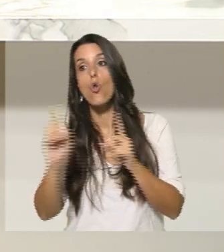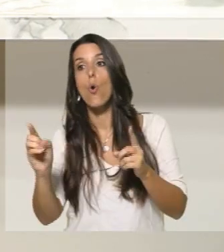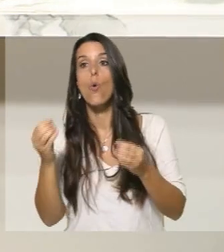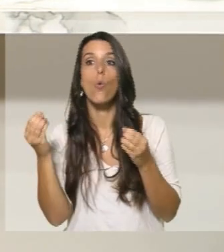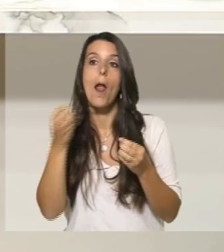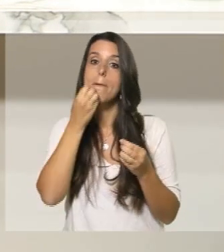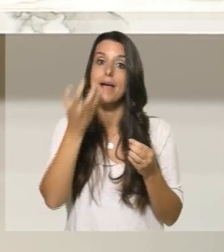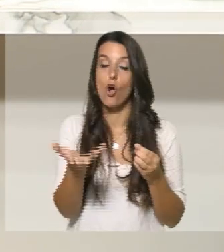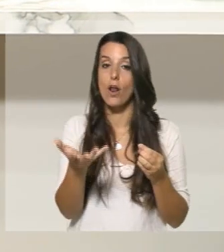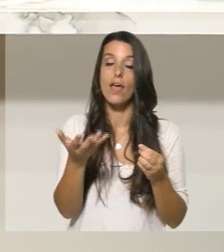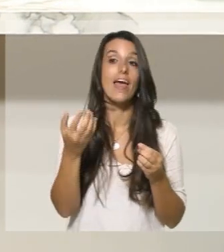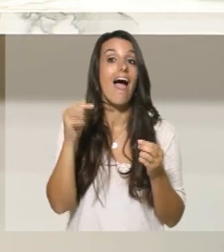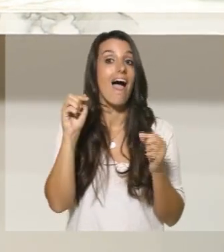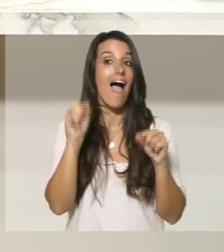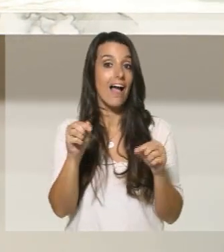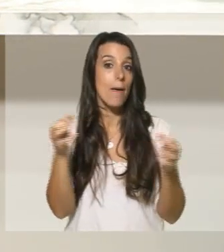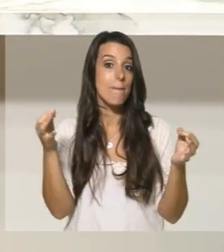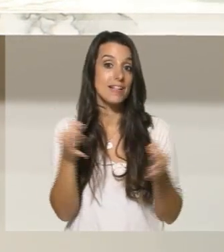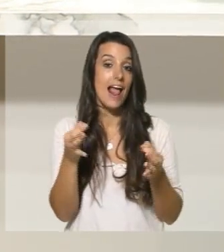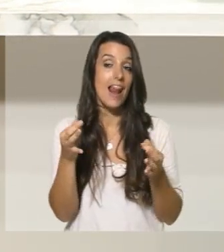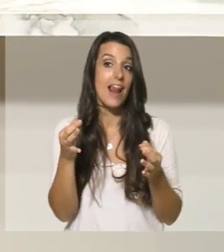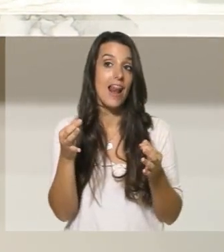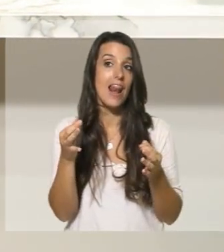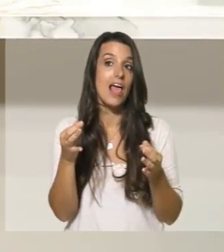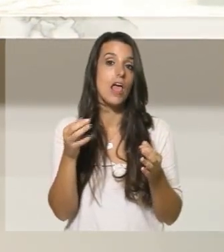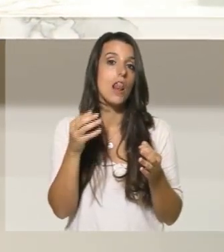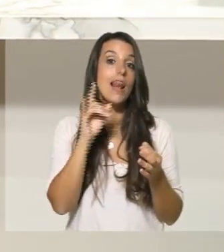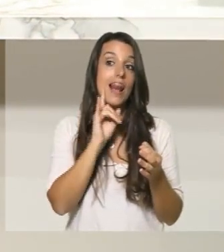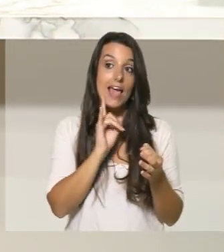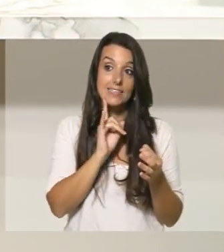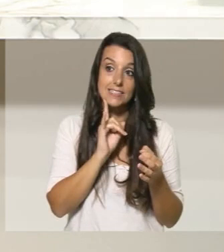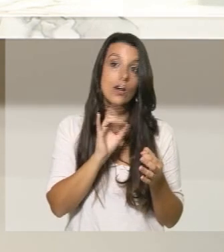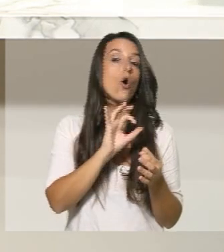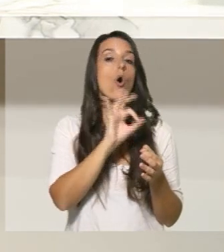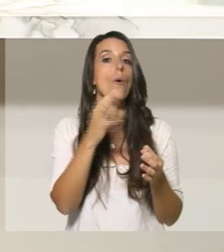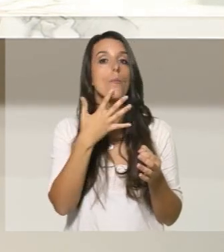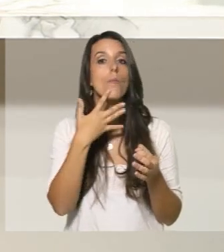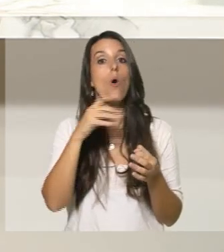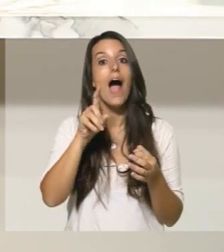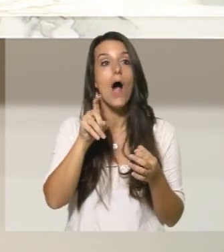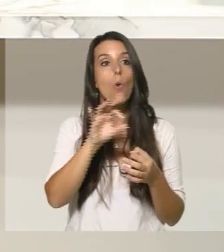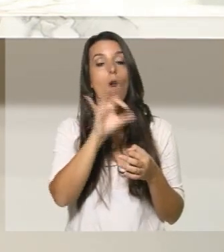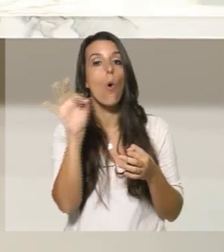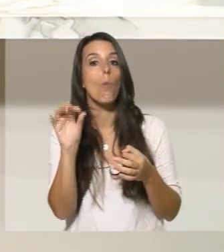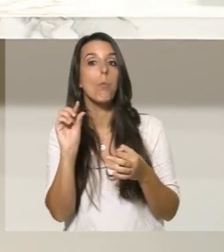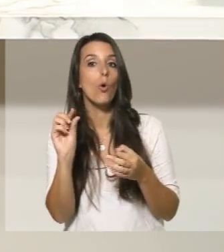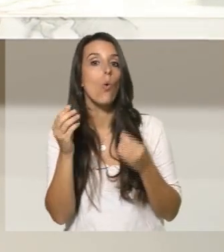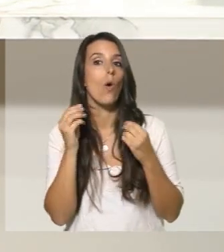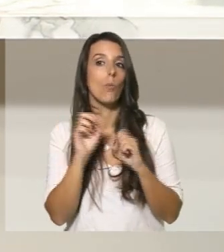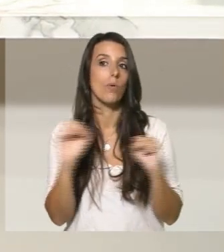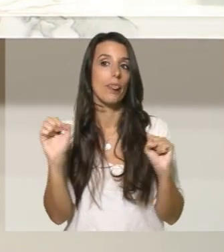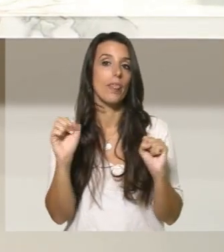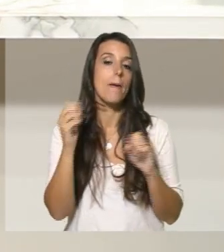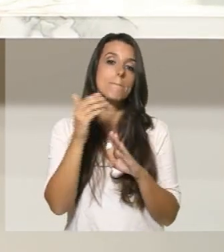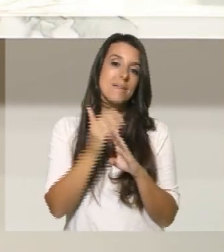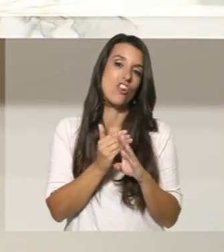cuál es la mejor opción. En este caso en particular, lleva leche y si llevar agua o puedes llevar un poquito de agua, lo que podemos hacer es